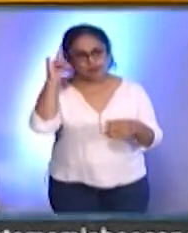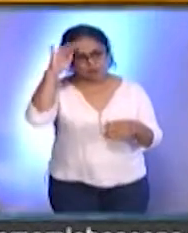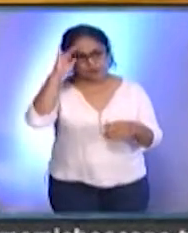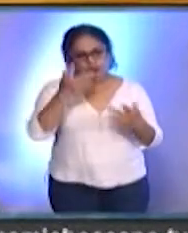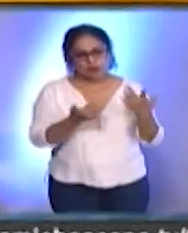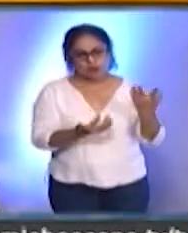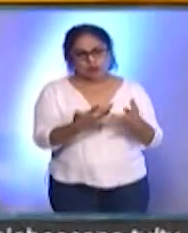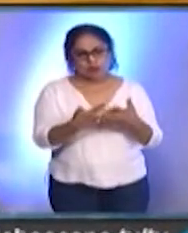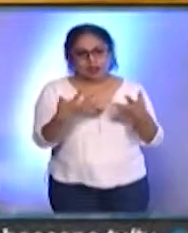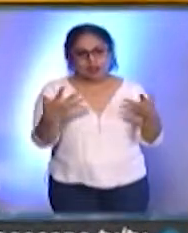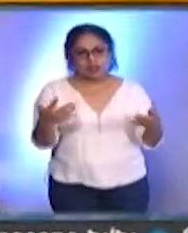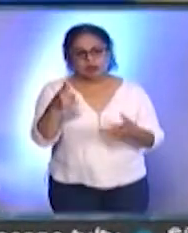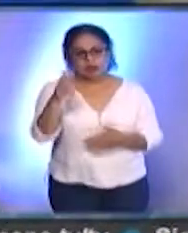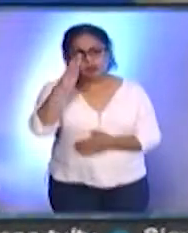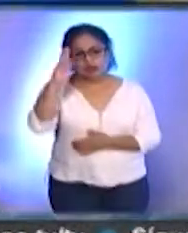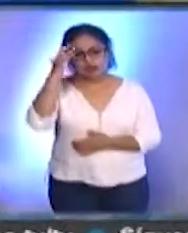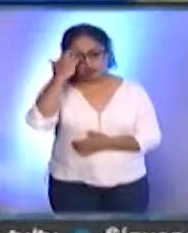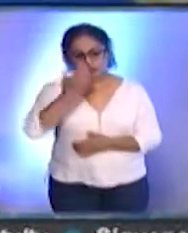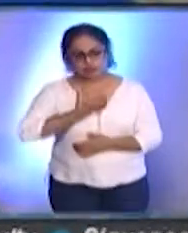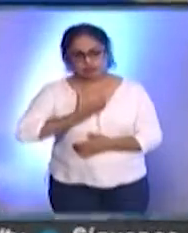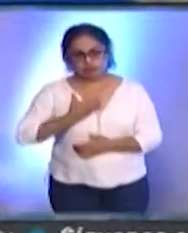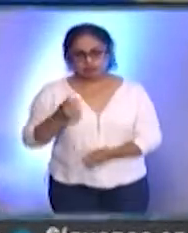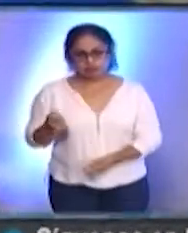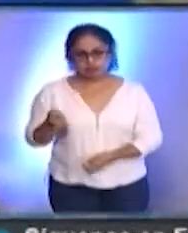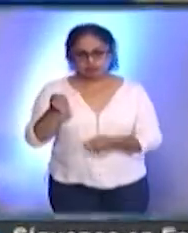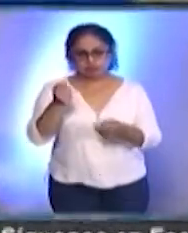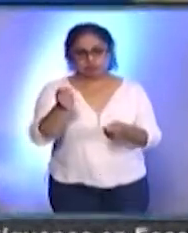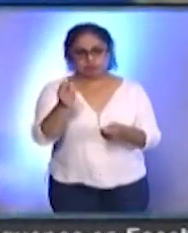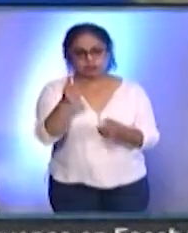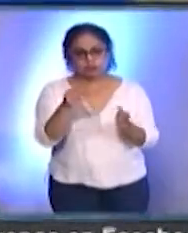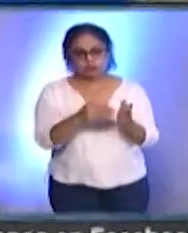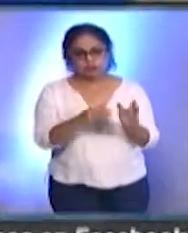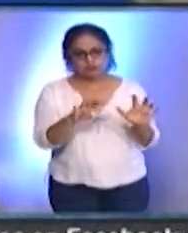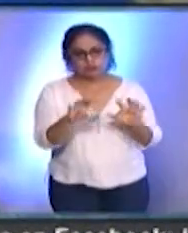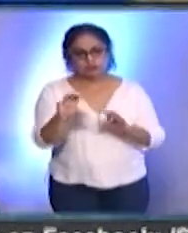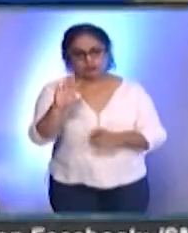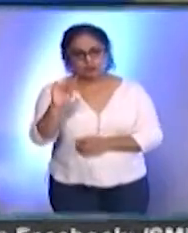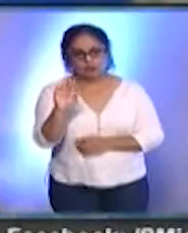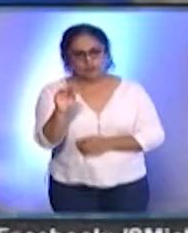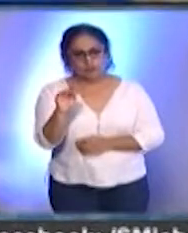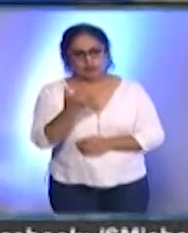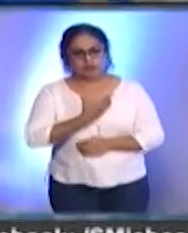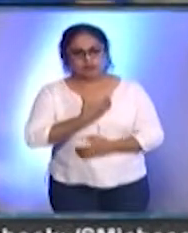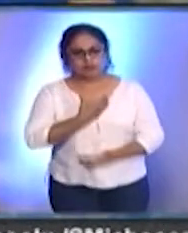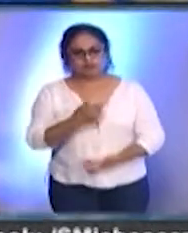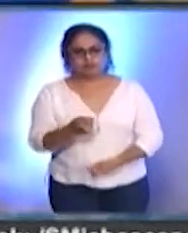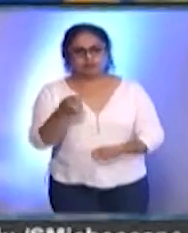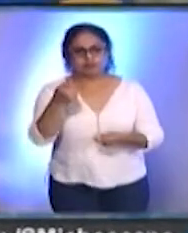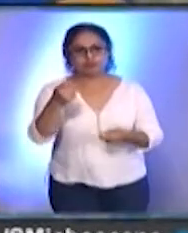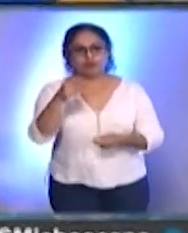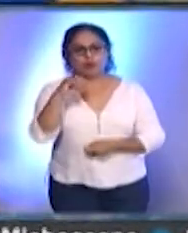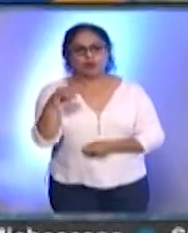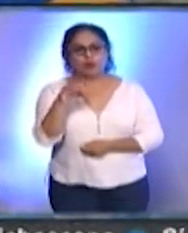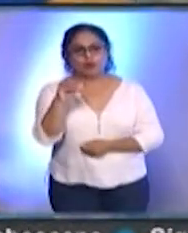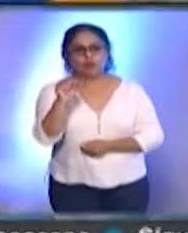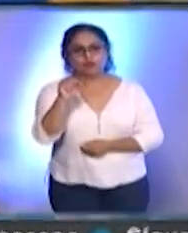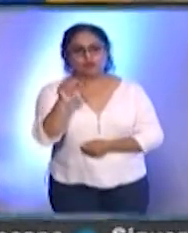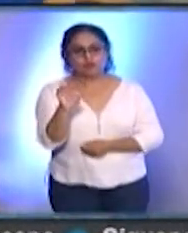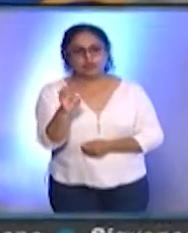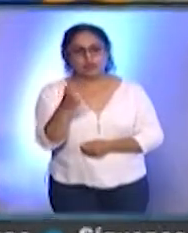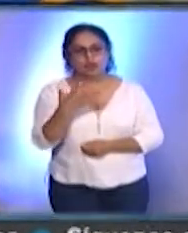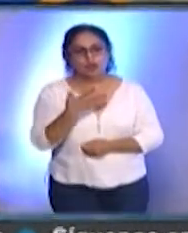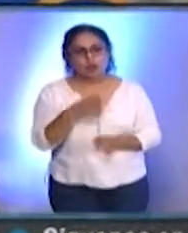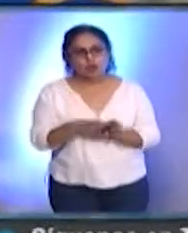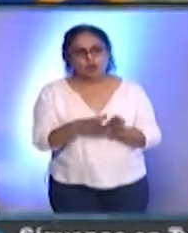fue reconocido con la medalla Virginia Fábregas en 1990. La presea José Tocabén Lavín por sus méritos en la escena